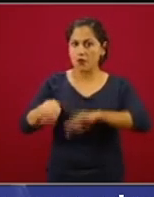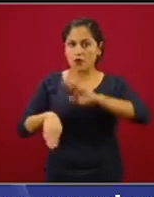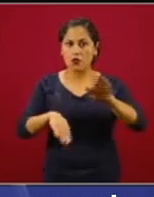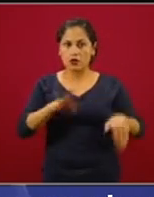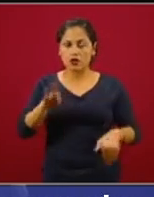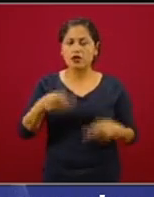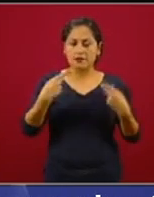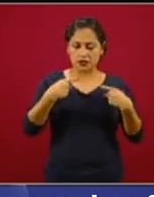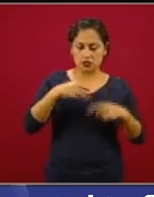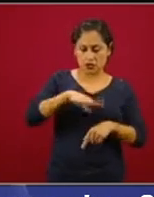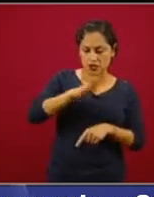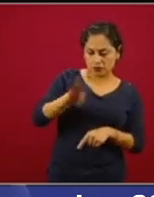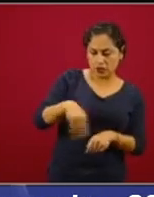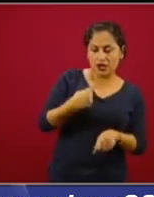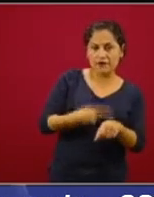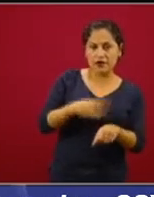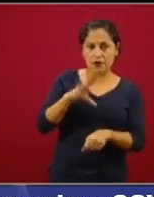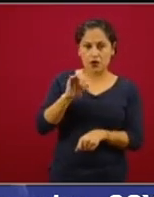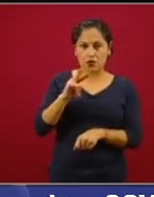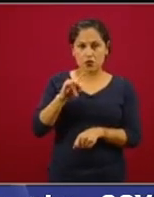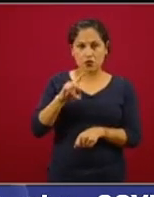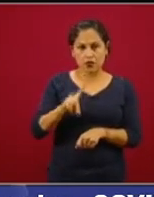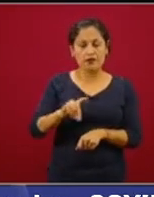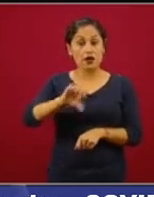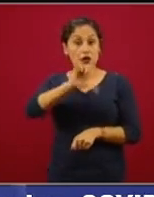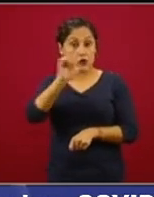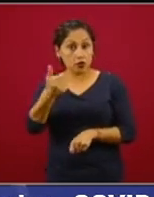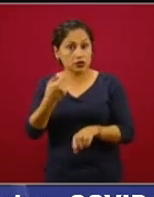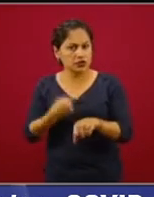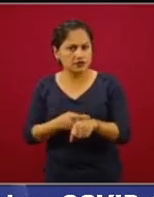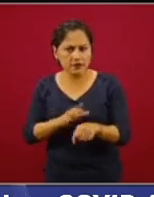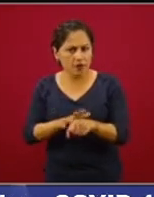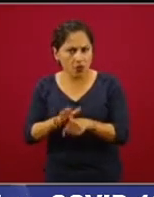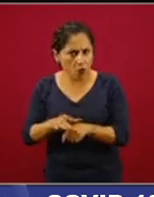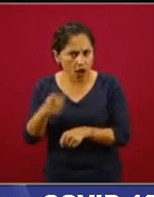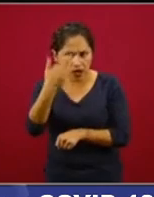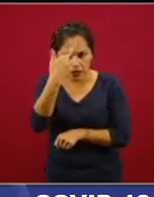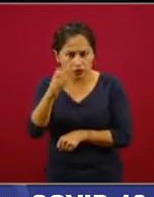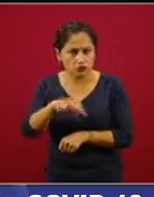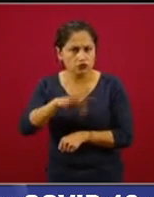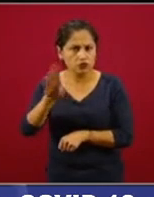de qué otras enfermedades están padeciendo. Y la segunda y última,